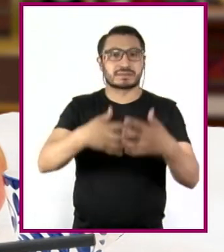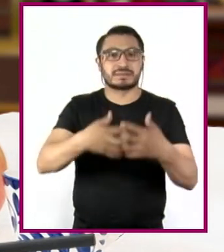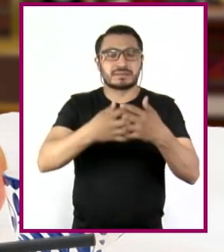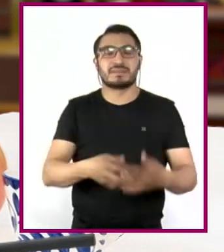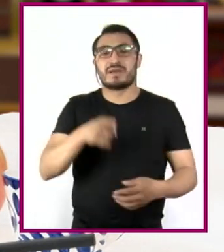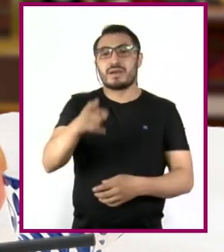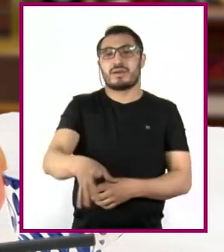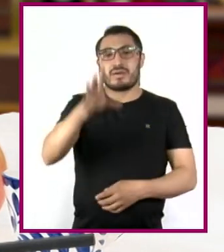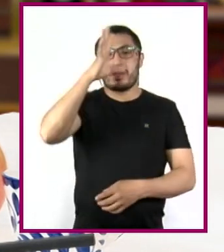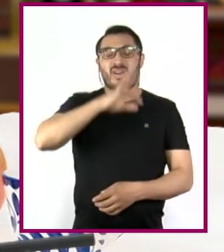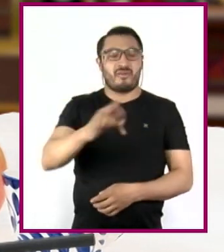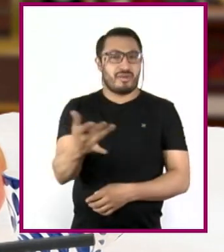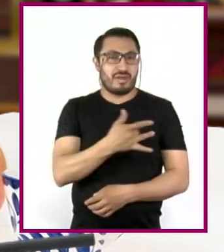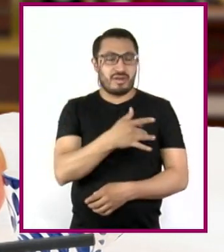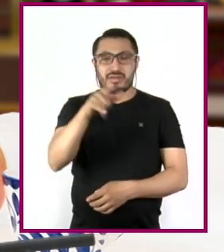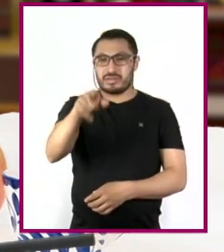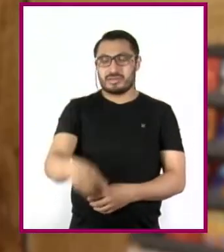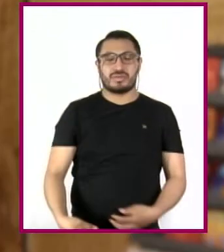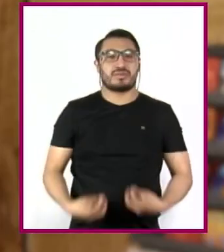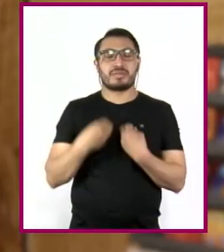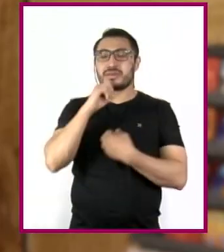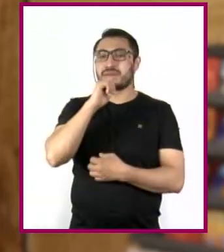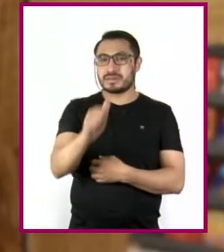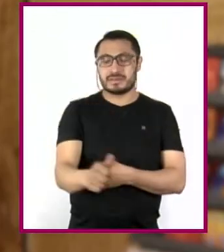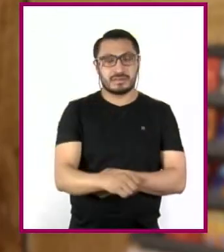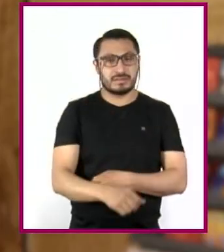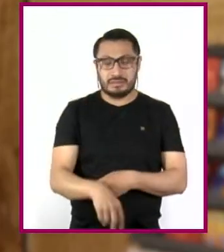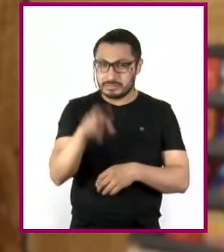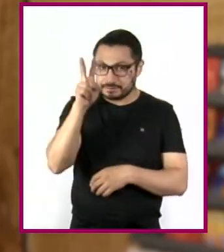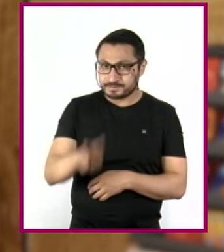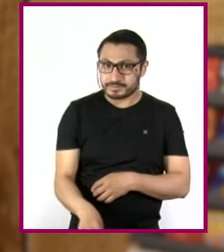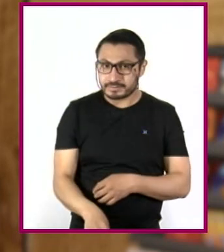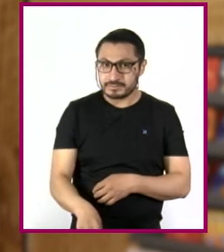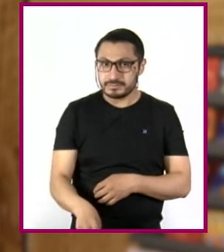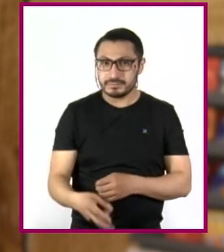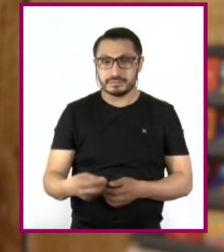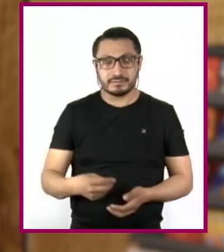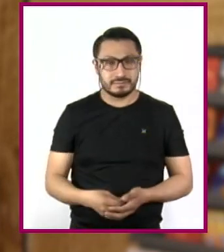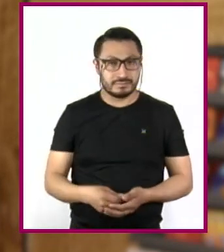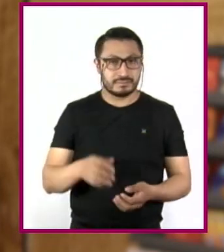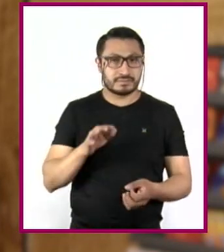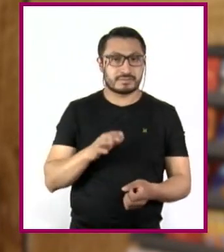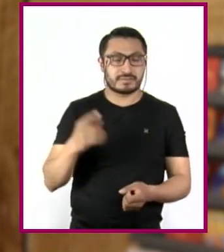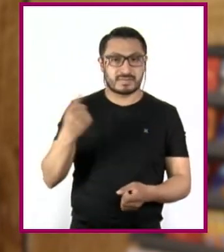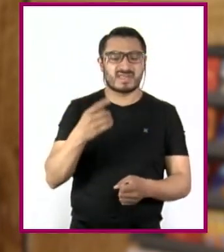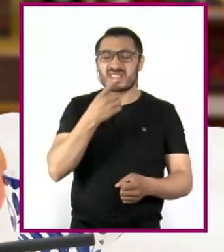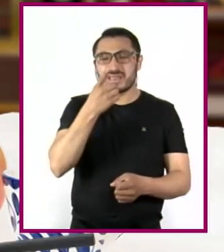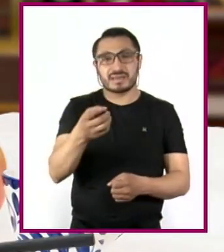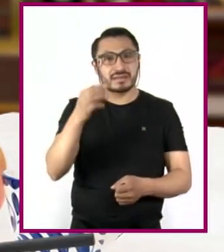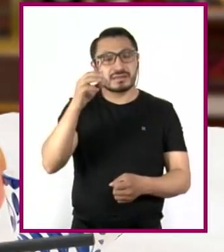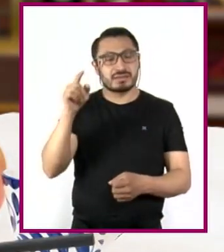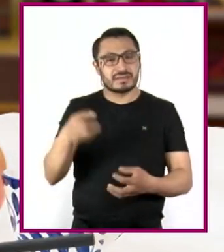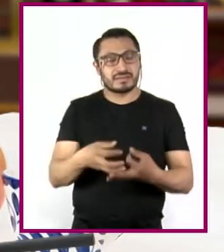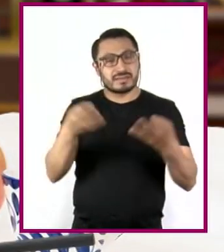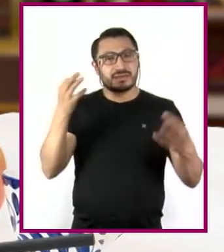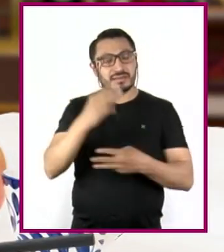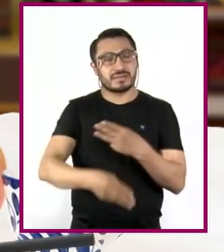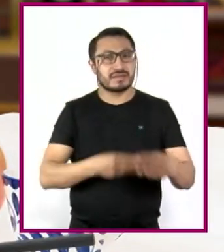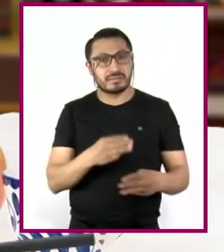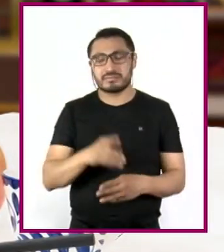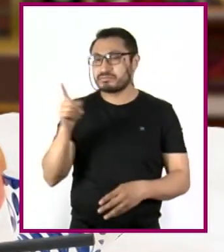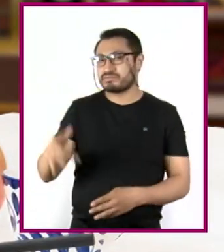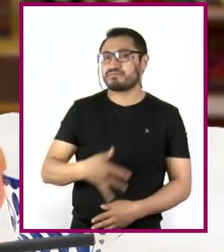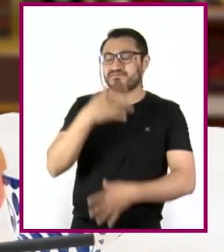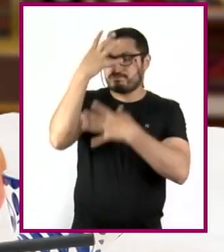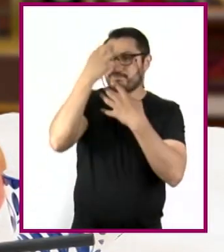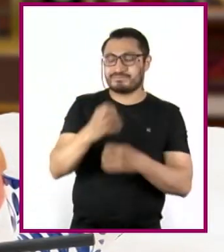falla cardíaca y no sobrevivirás. ¿De plano? ¿Y qué dice Emiliano en la Tierra? Que lo siente mucho,